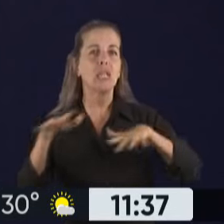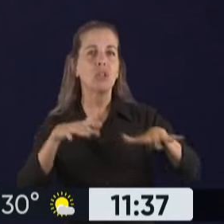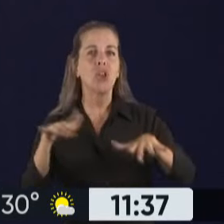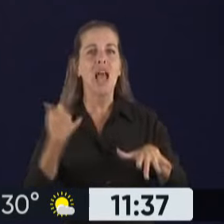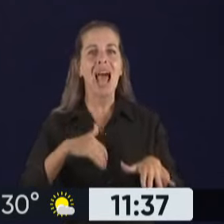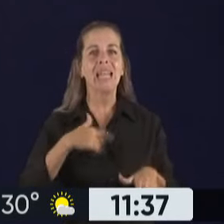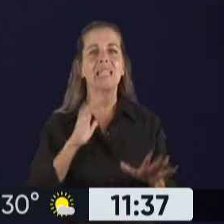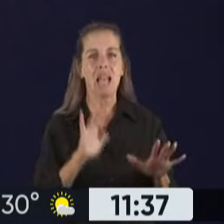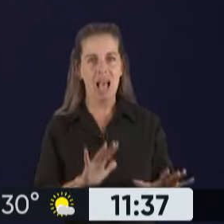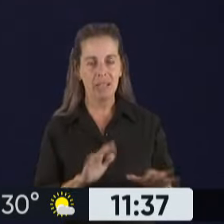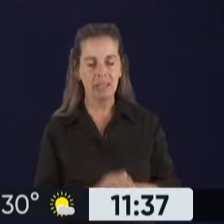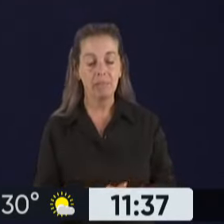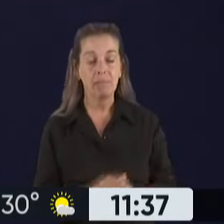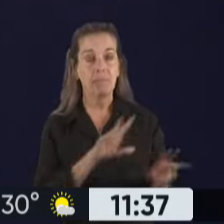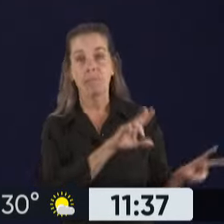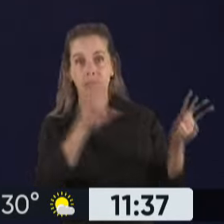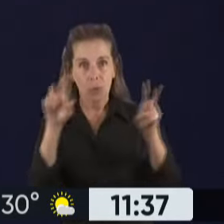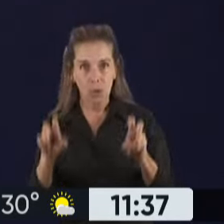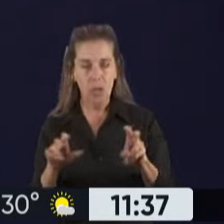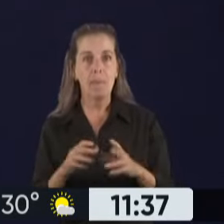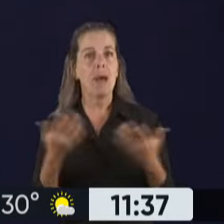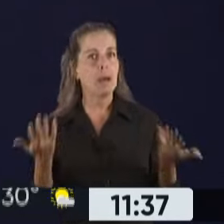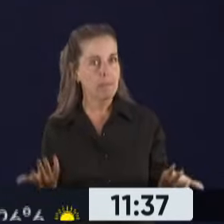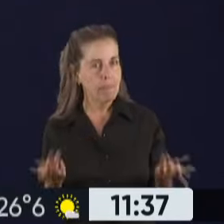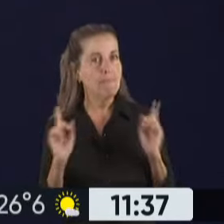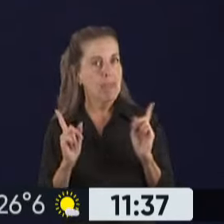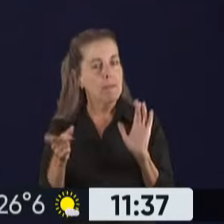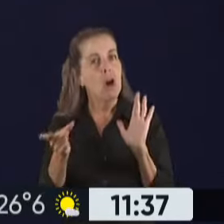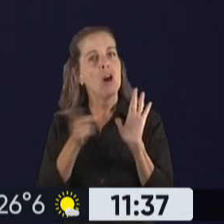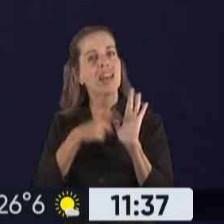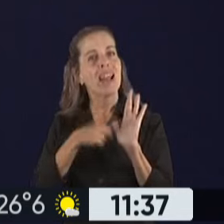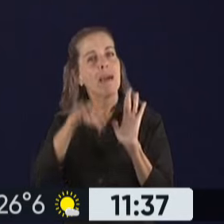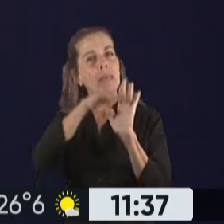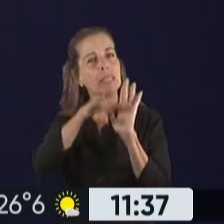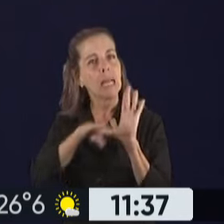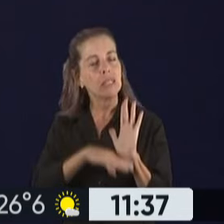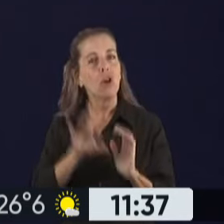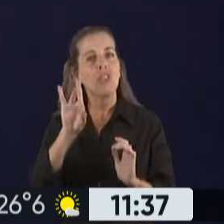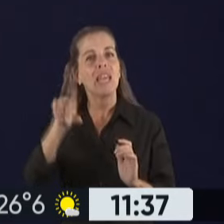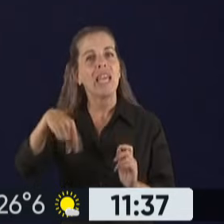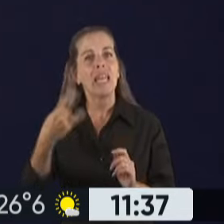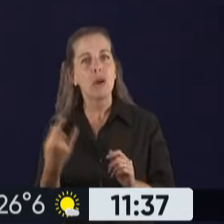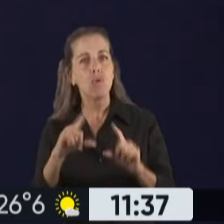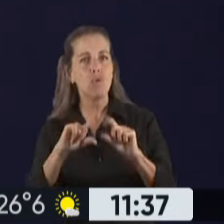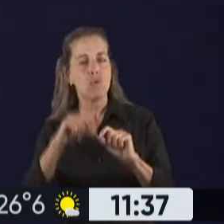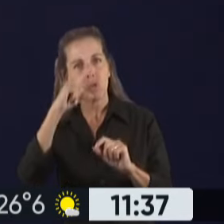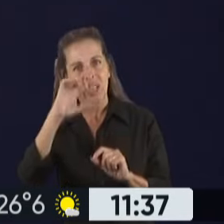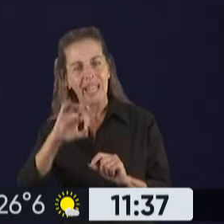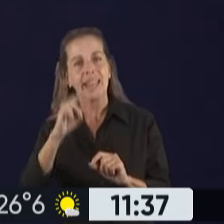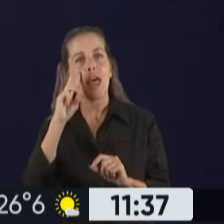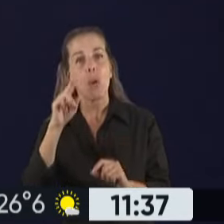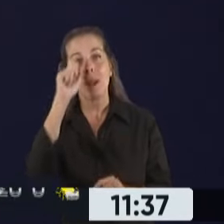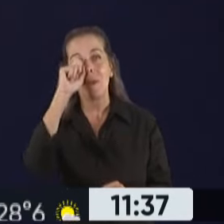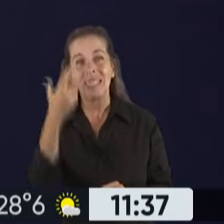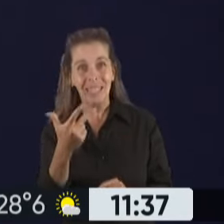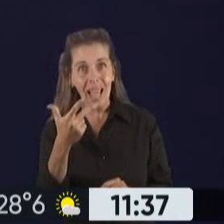eh en otro orden de cosas y en virtud de la reglamentación del Dn 70 2023